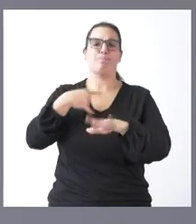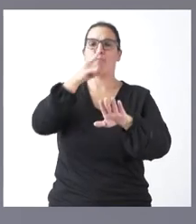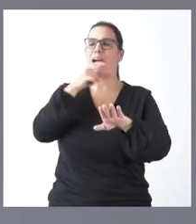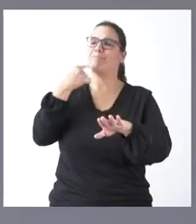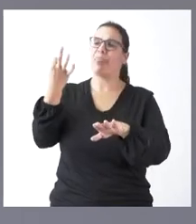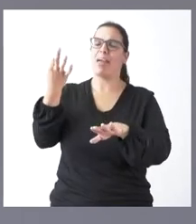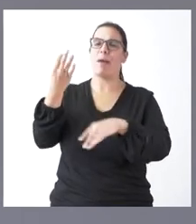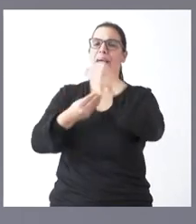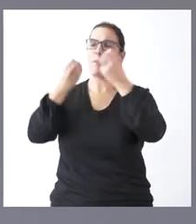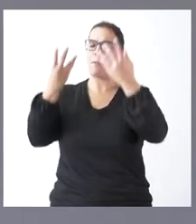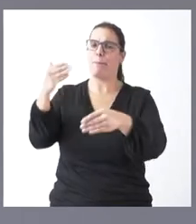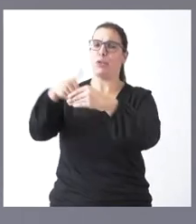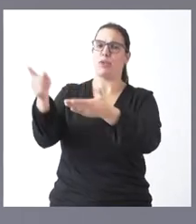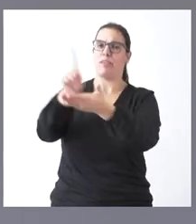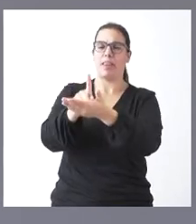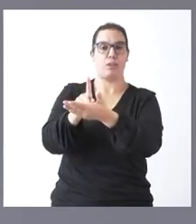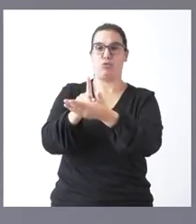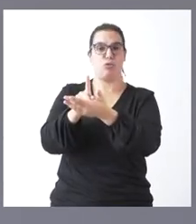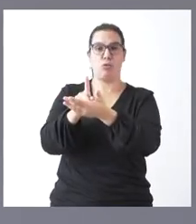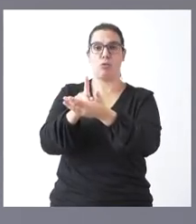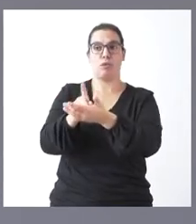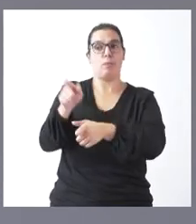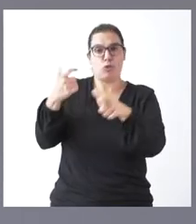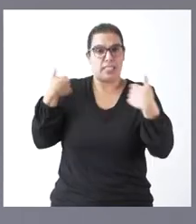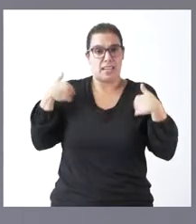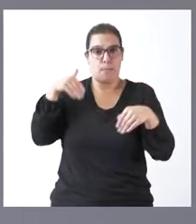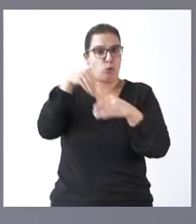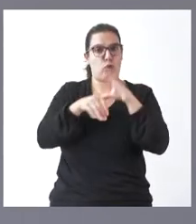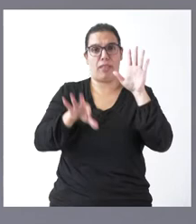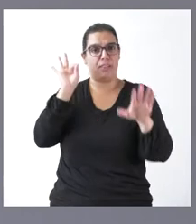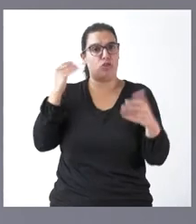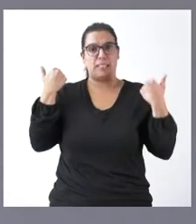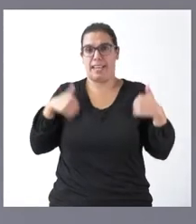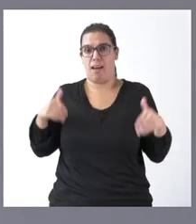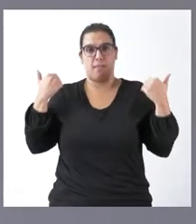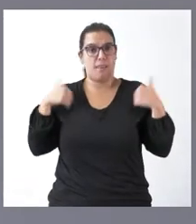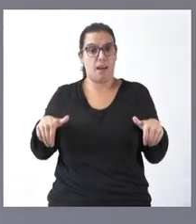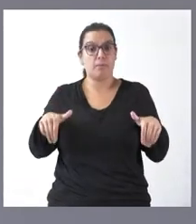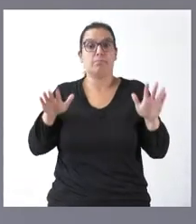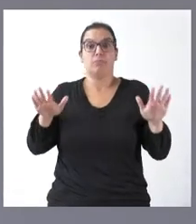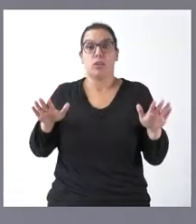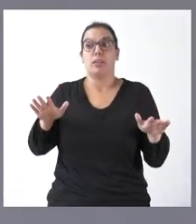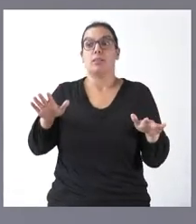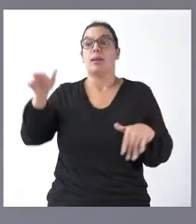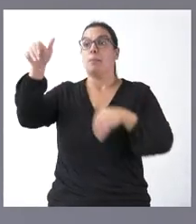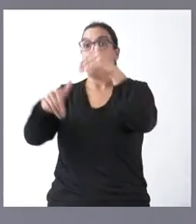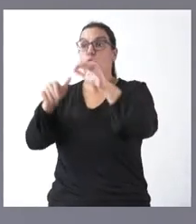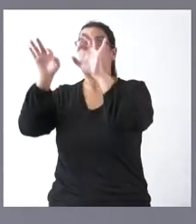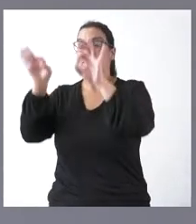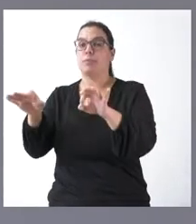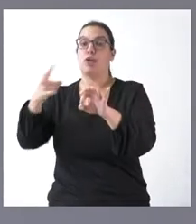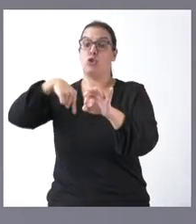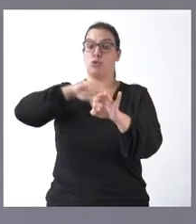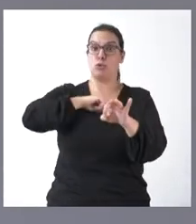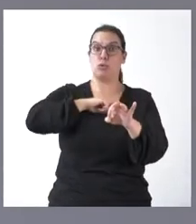tenían que volver a votar la gente ya votó y la responsabilidad de aquellos que estamos en política que hayamos sido